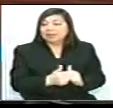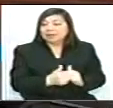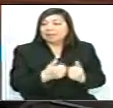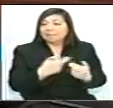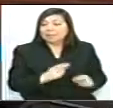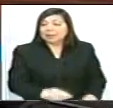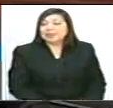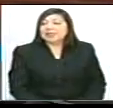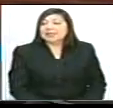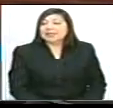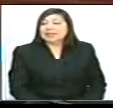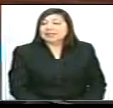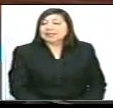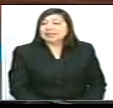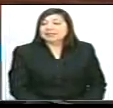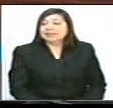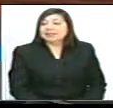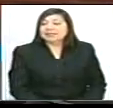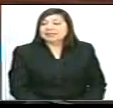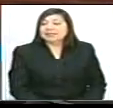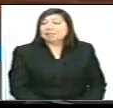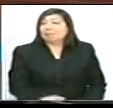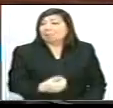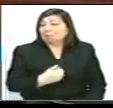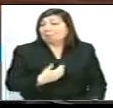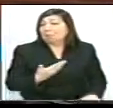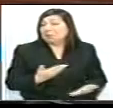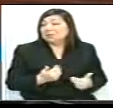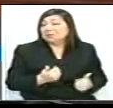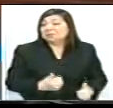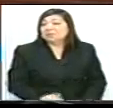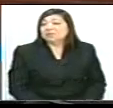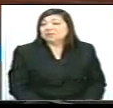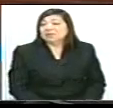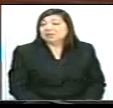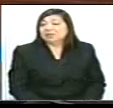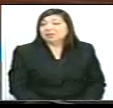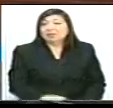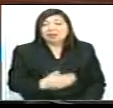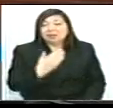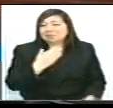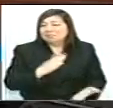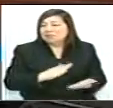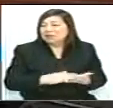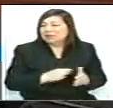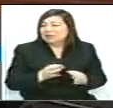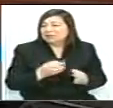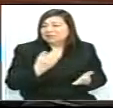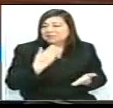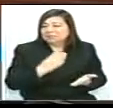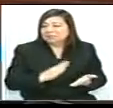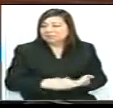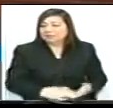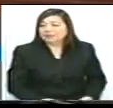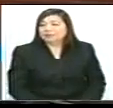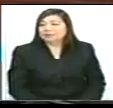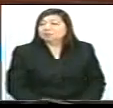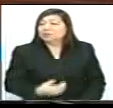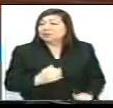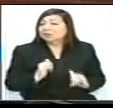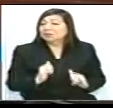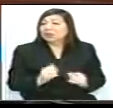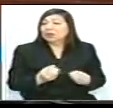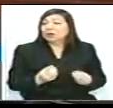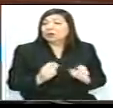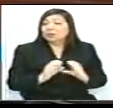pronta. Y me parece bien, porque hay un malentendido, o se pretende hacer un malentendido, que nos puede dejar mal